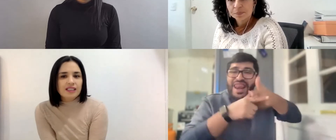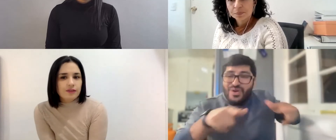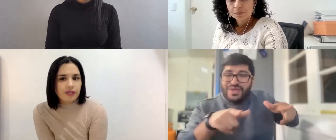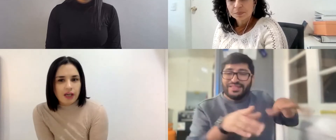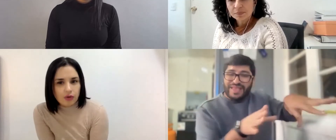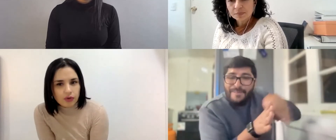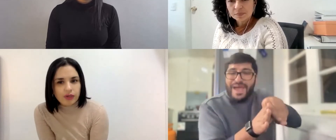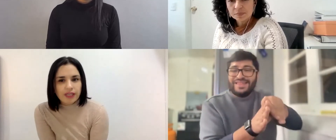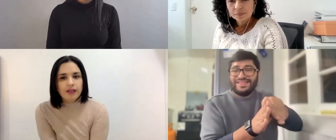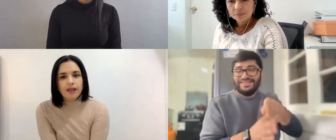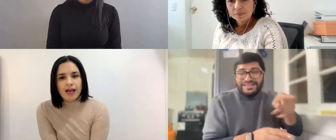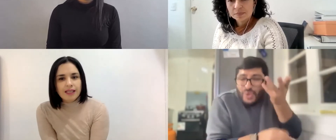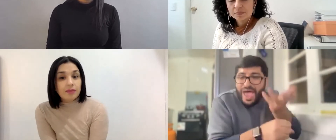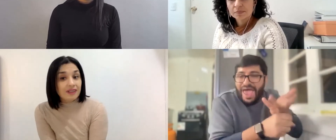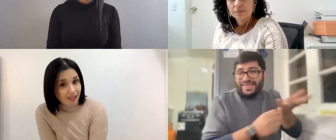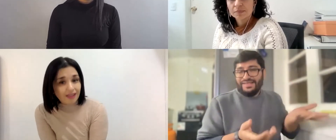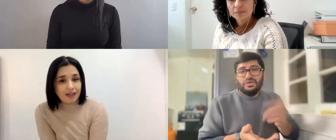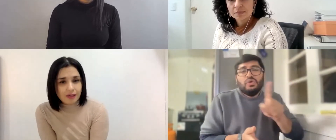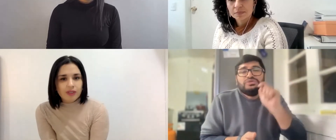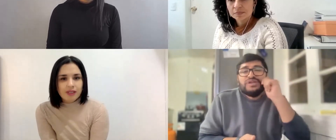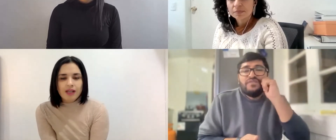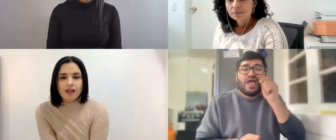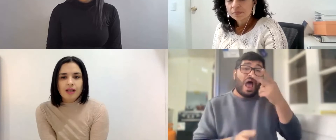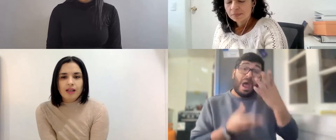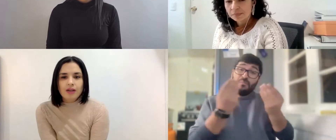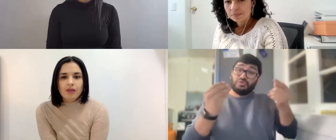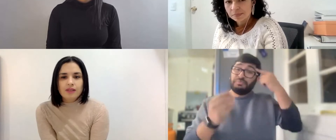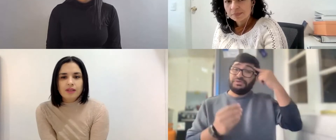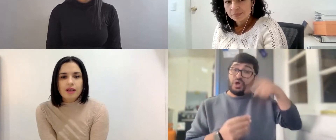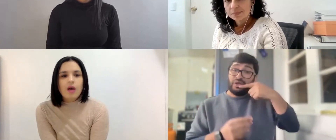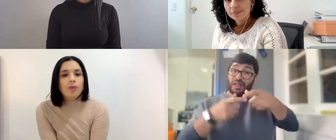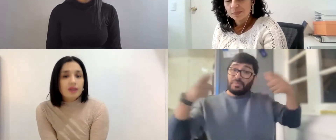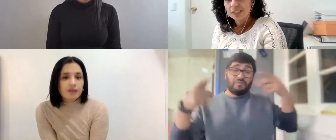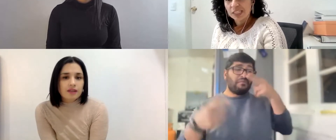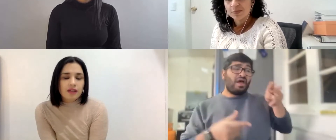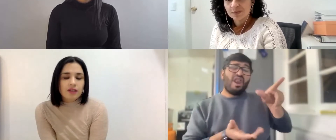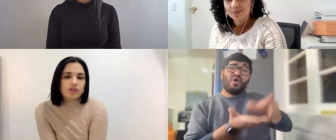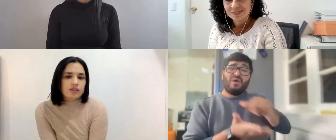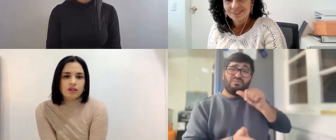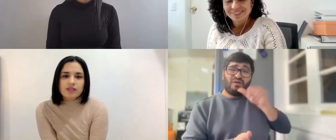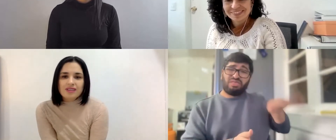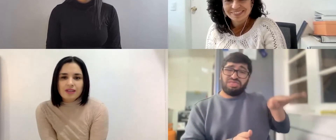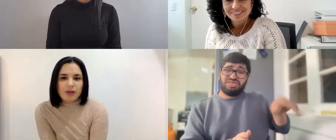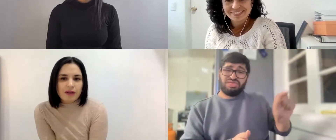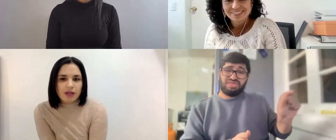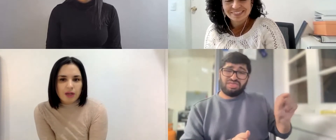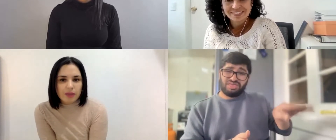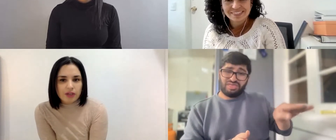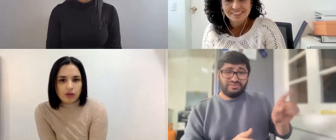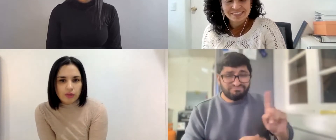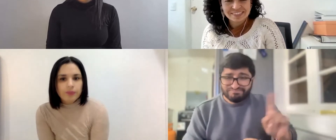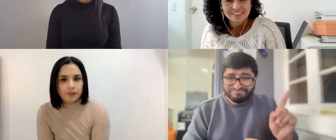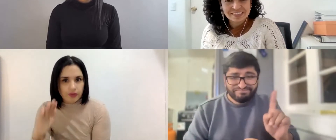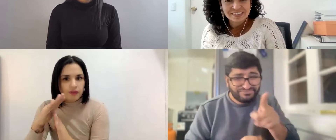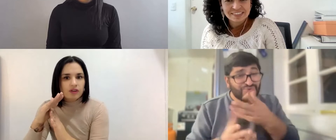usar clasificadores, hay que aprender de la lingüística de la lengua de señas para entender, entonces, si no existe esta palabra en el